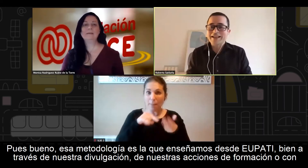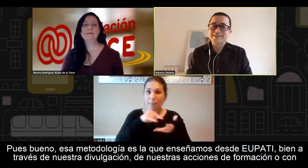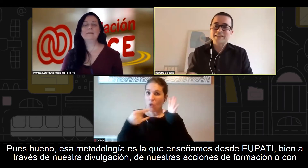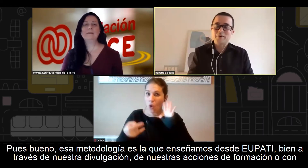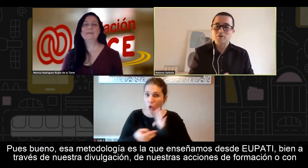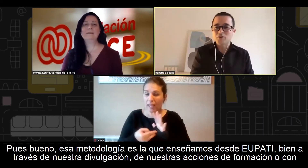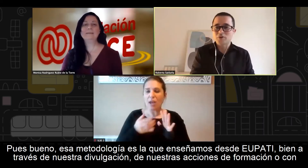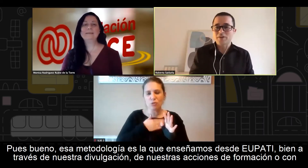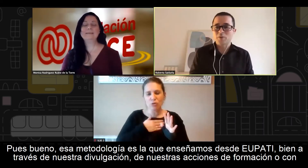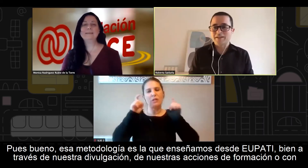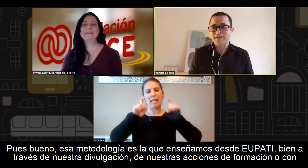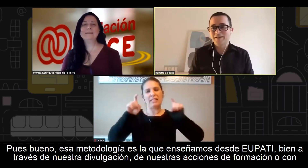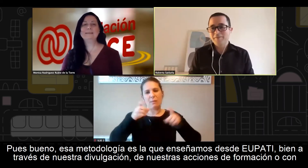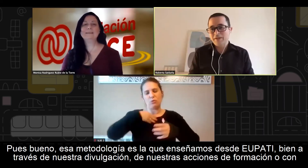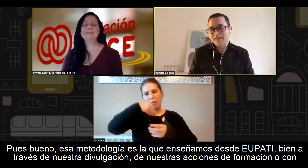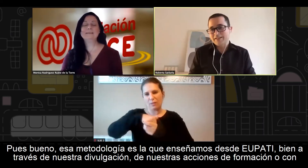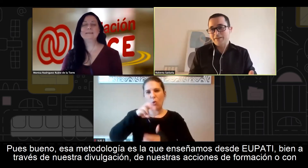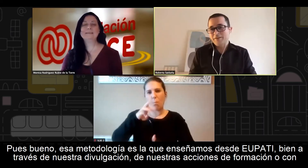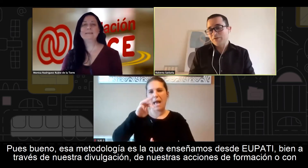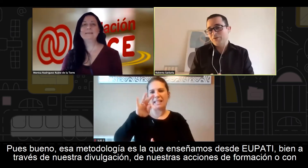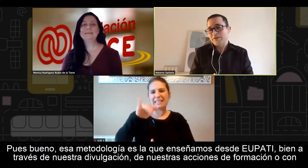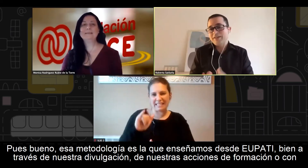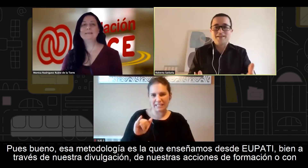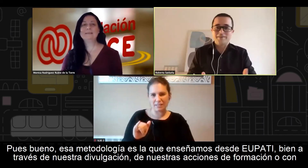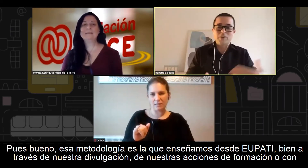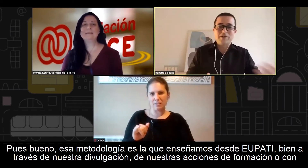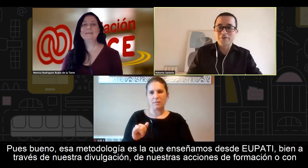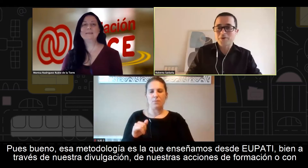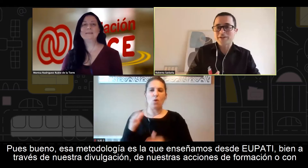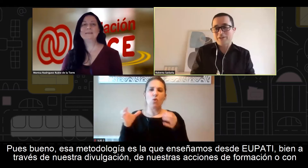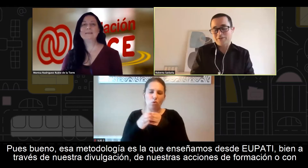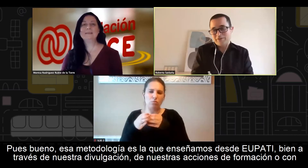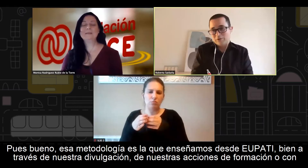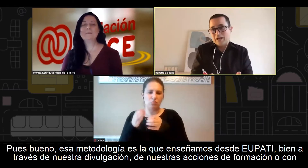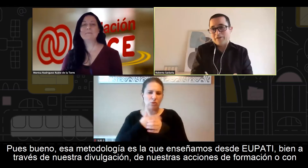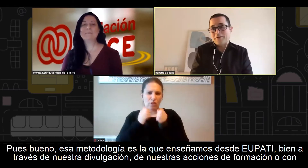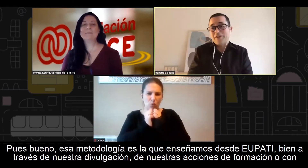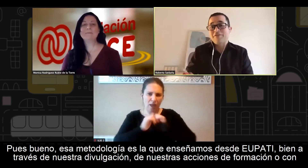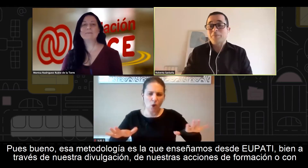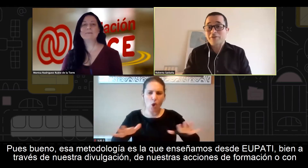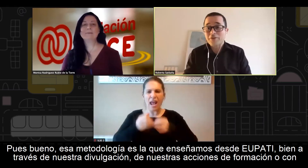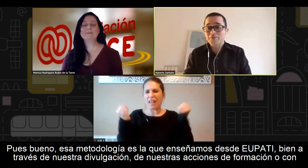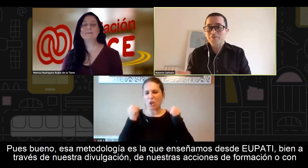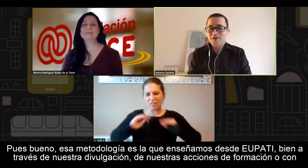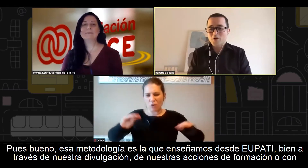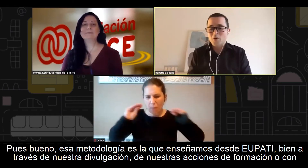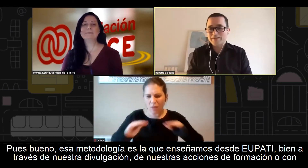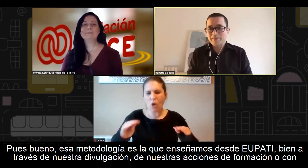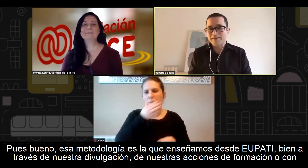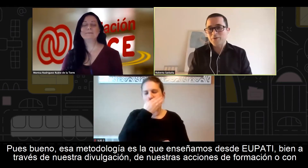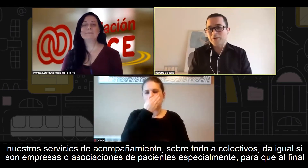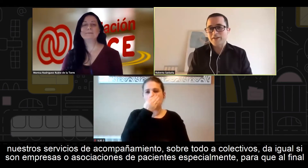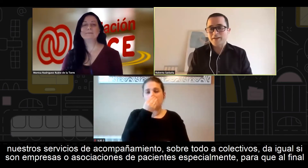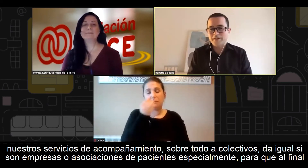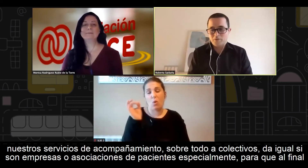que enseñamos nosotros desde UPATI, bien a través de nuestros kits de divulgación, de nuestras acciones de formación o directamente